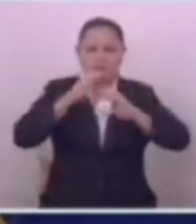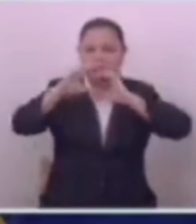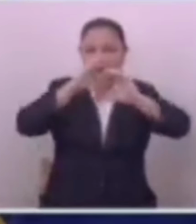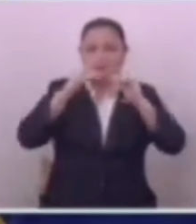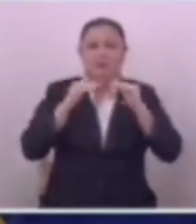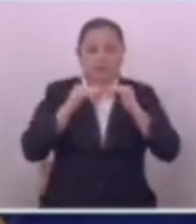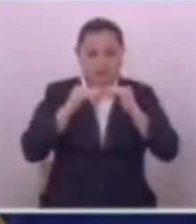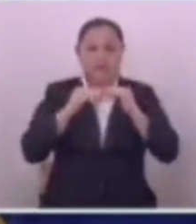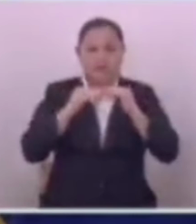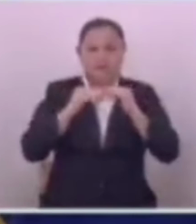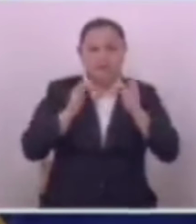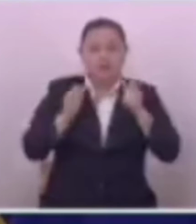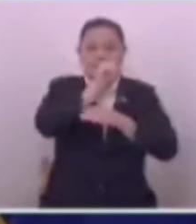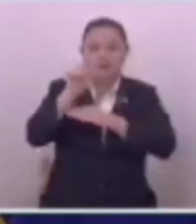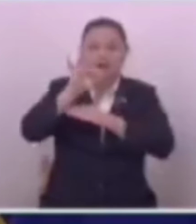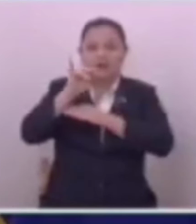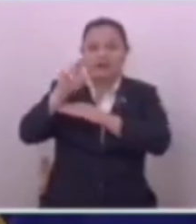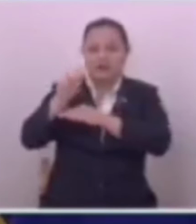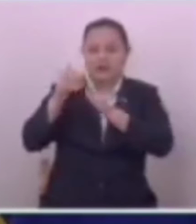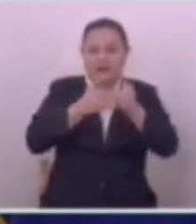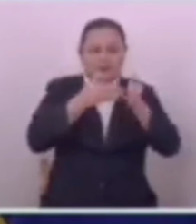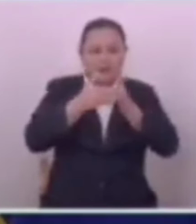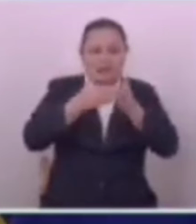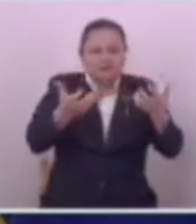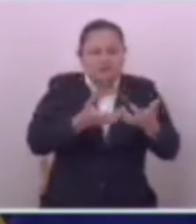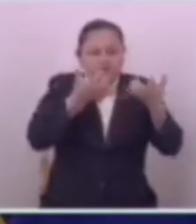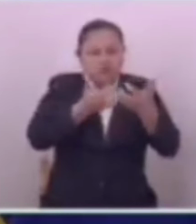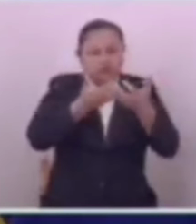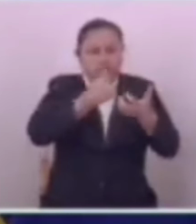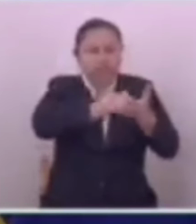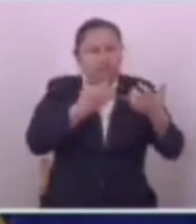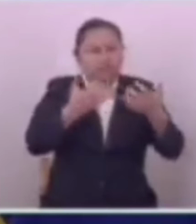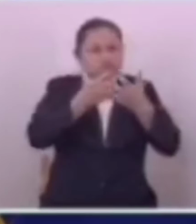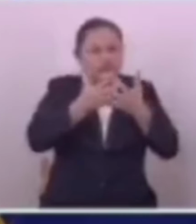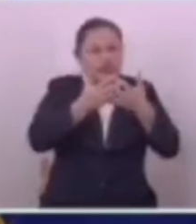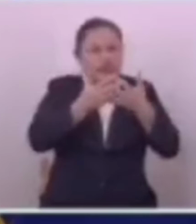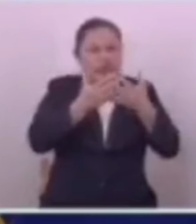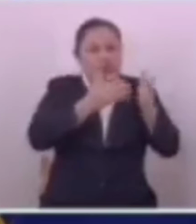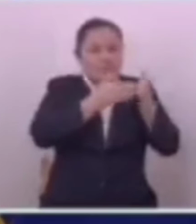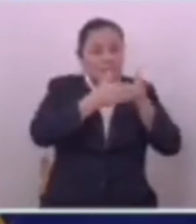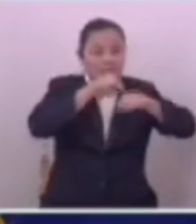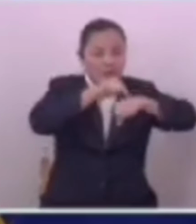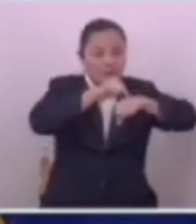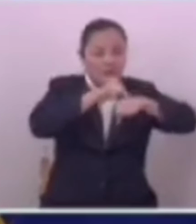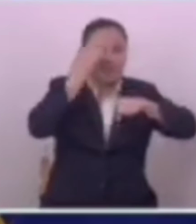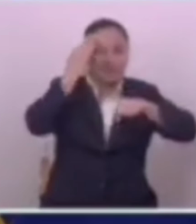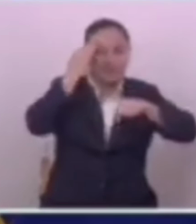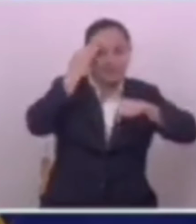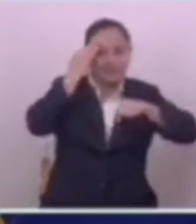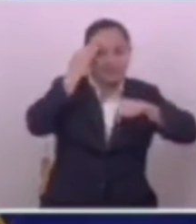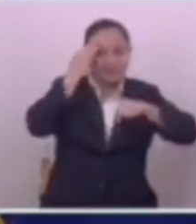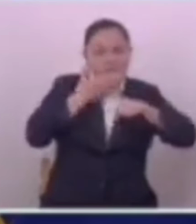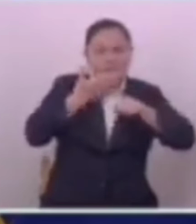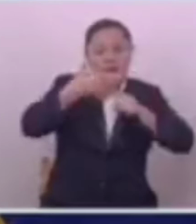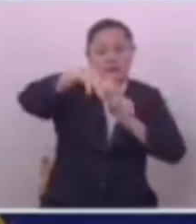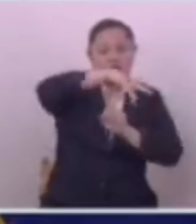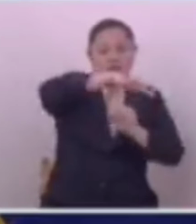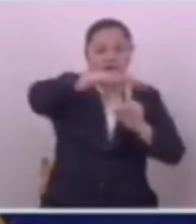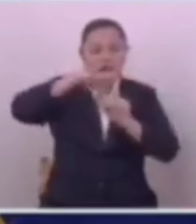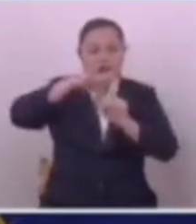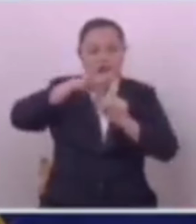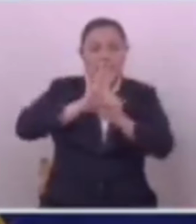medios de comunicación, que la Fiscalía General de la República inició las investigaciones correspondientes desde el momento en que se conoció la situación en